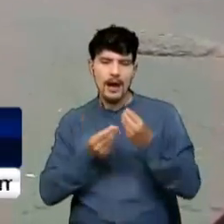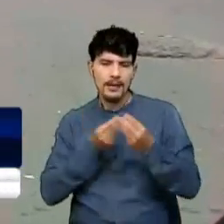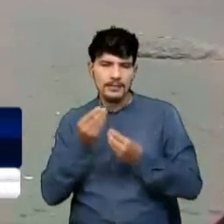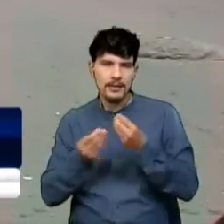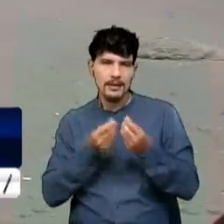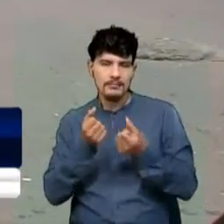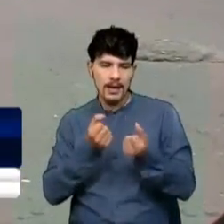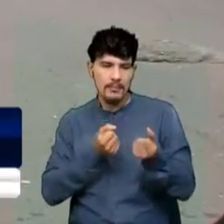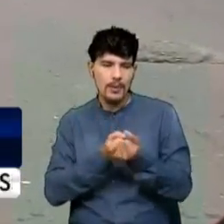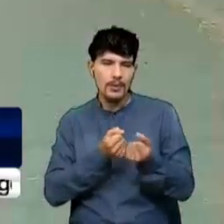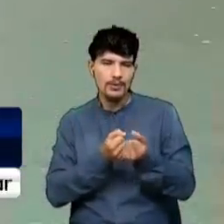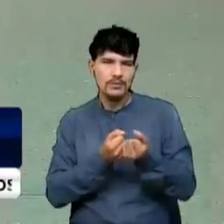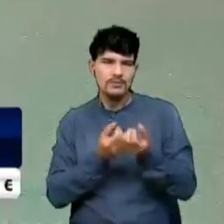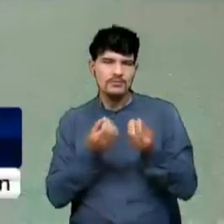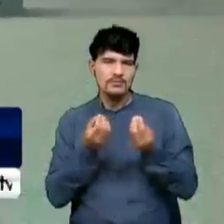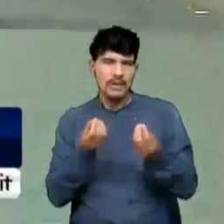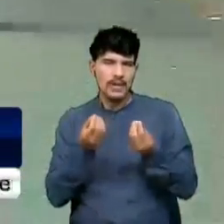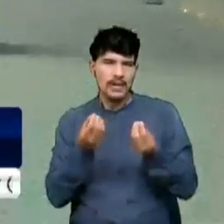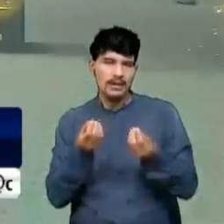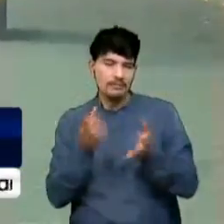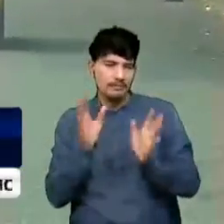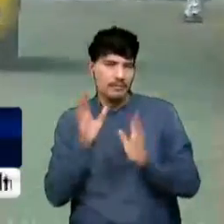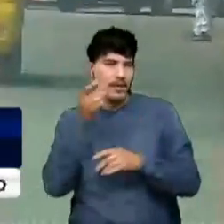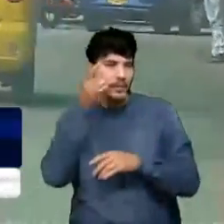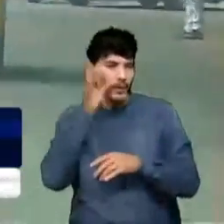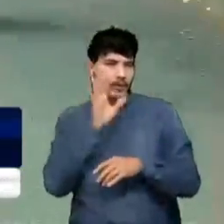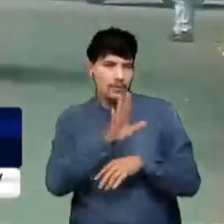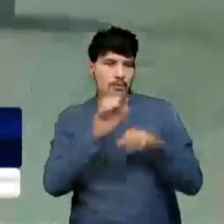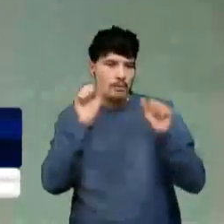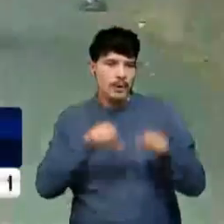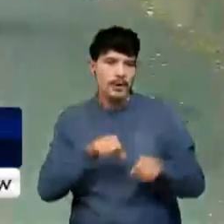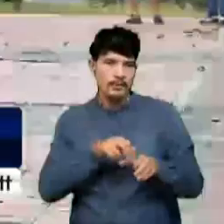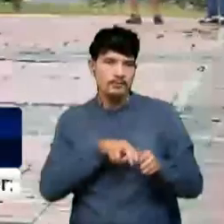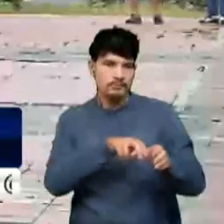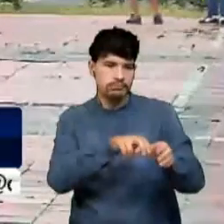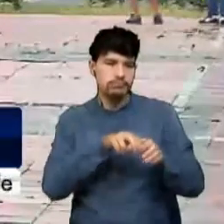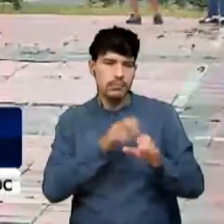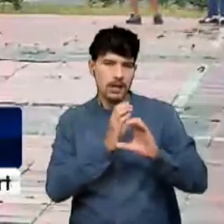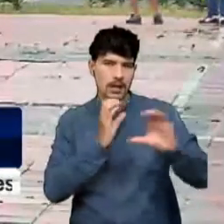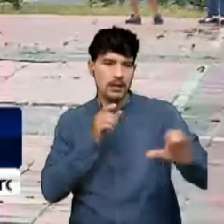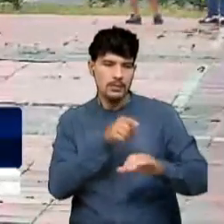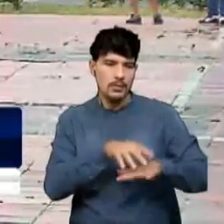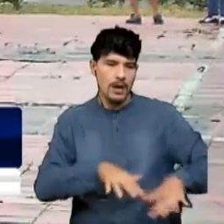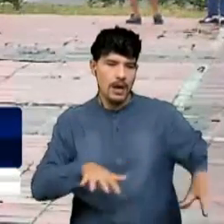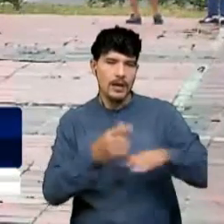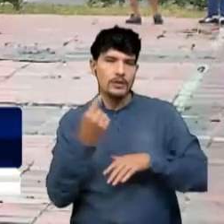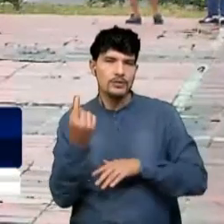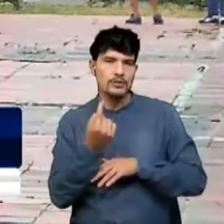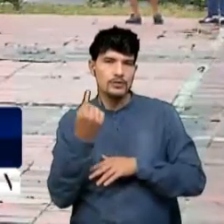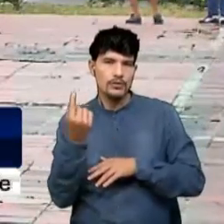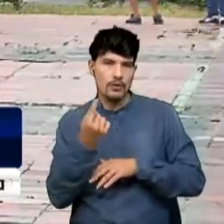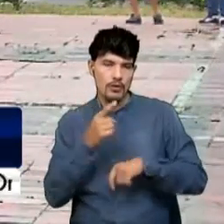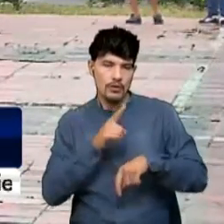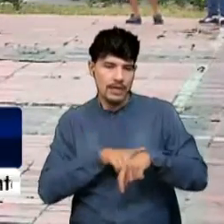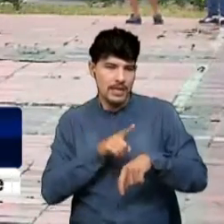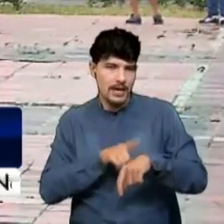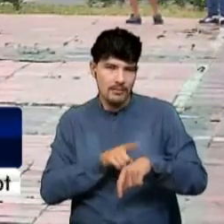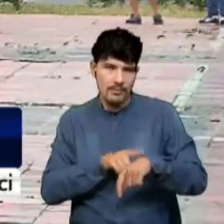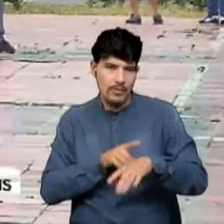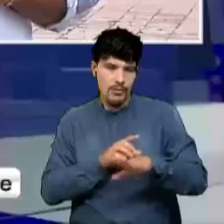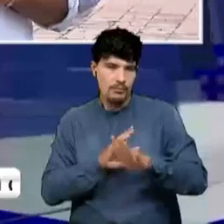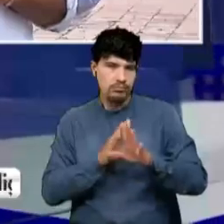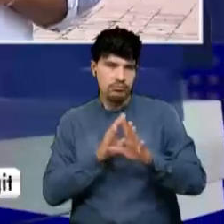y alternativas, en las que está la posibilidad de que se les permita transitar por este sector solamente en horas no pico. Compañeros, hasta aquí toda la